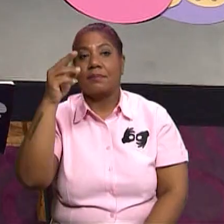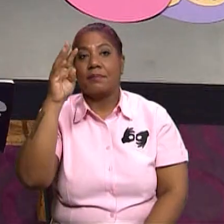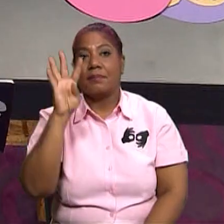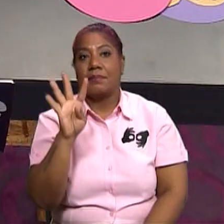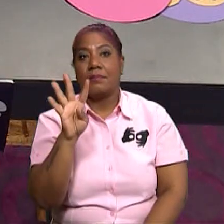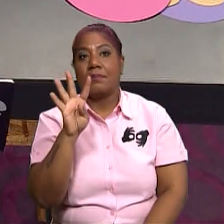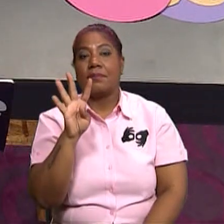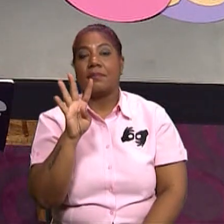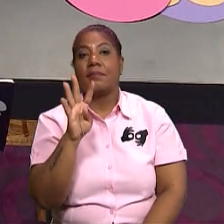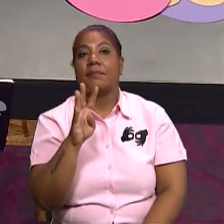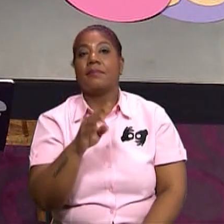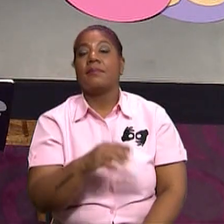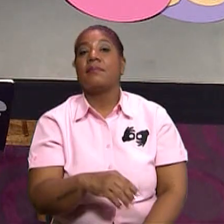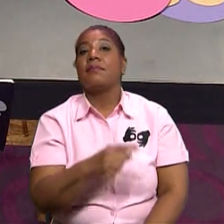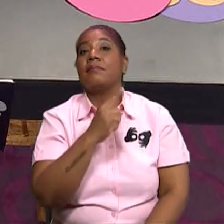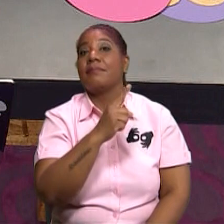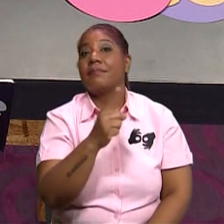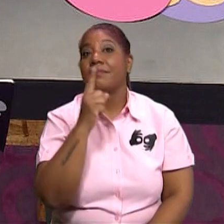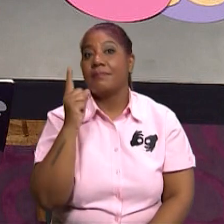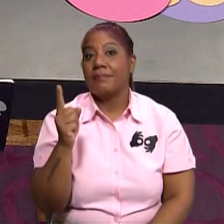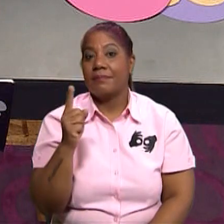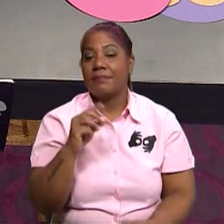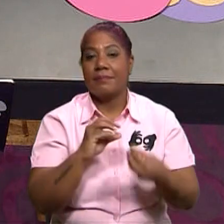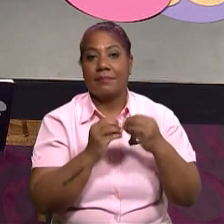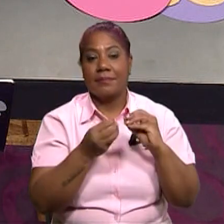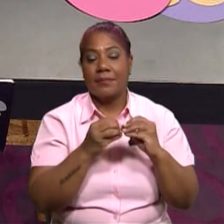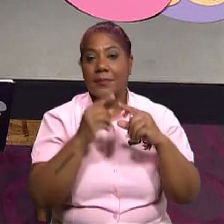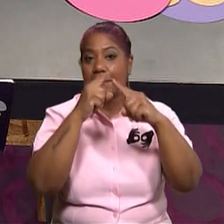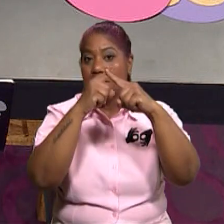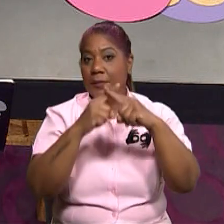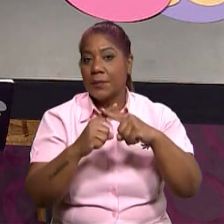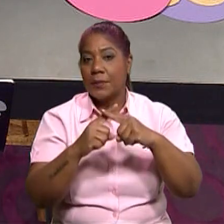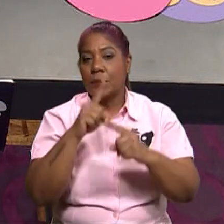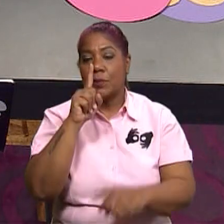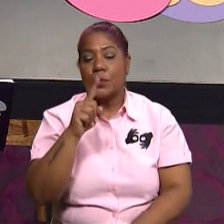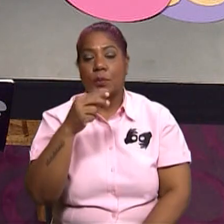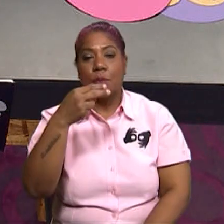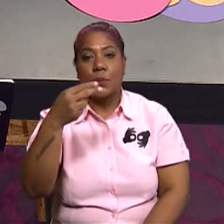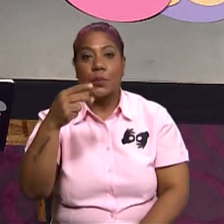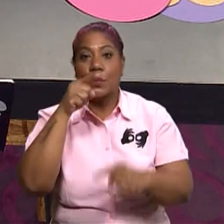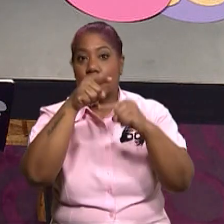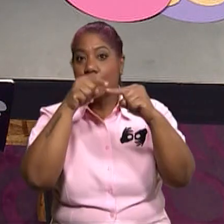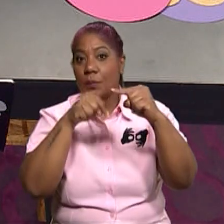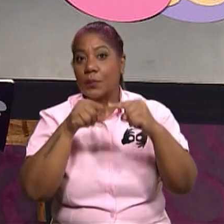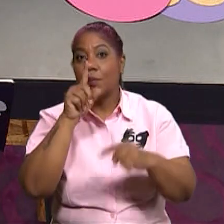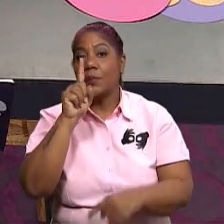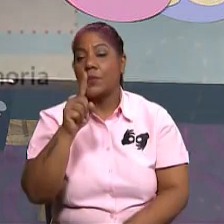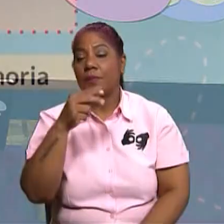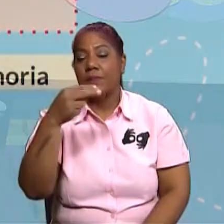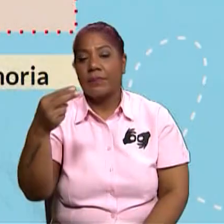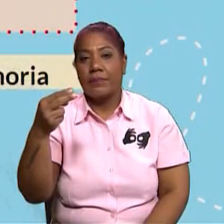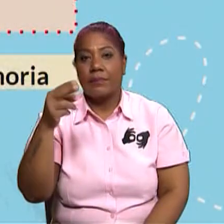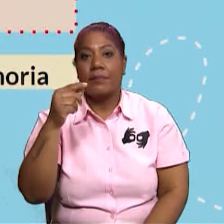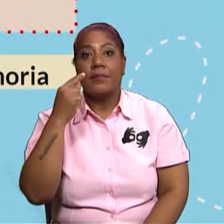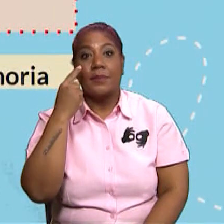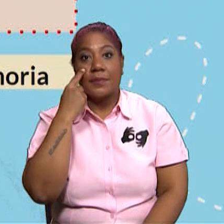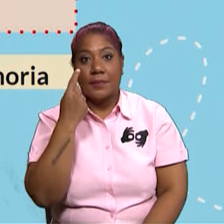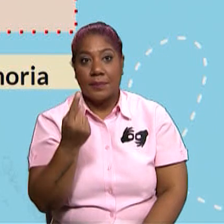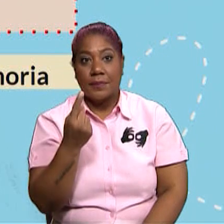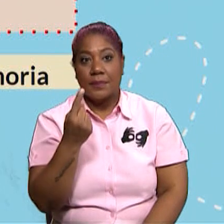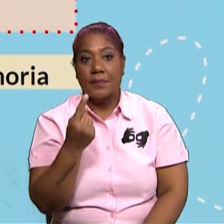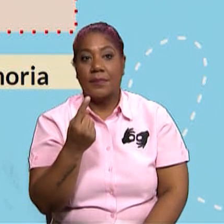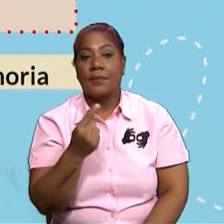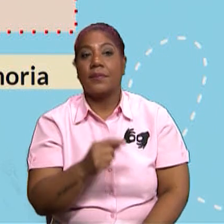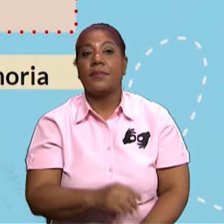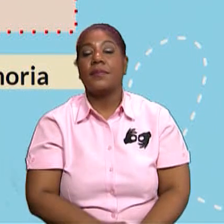Y así con cada uno de los números que utilicemos en la división. Ahora veamos cuando el dividendo es igual